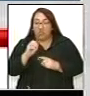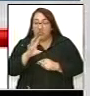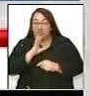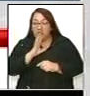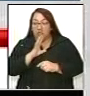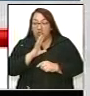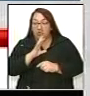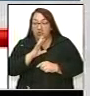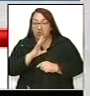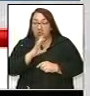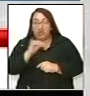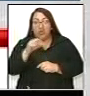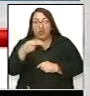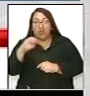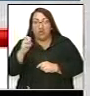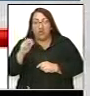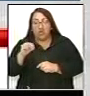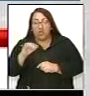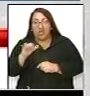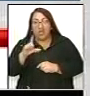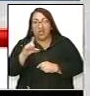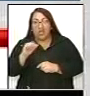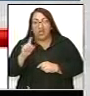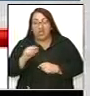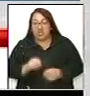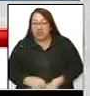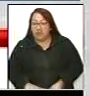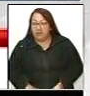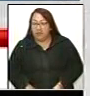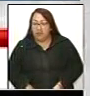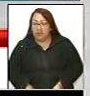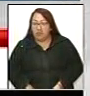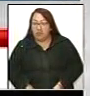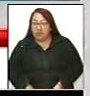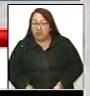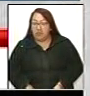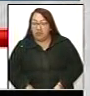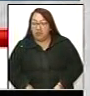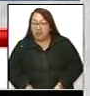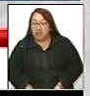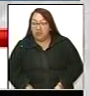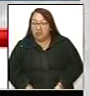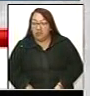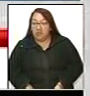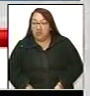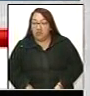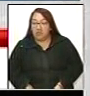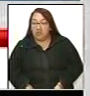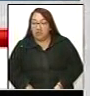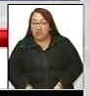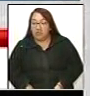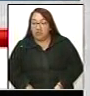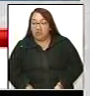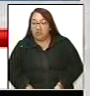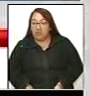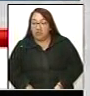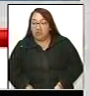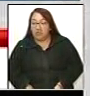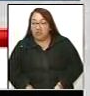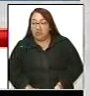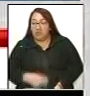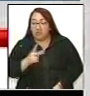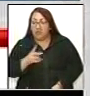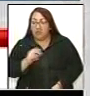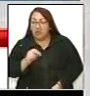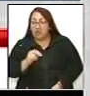John y Lisa. Conozcamos a John y Lisa. Sin embargo, cuando desarrolla el texto, nos dice, hay que ver un día de